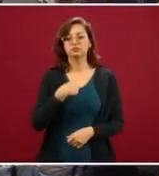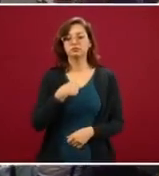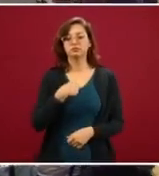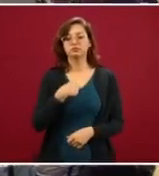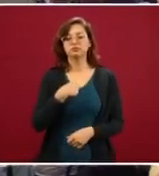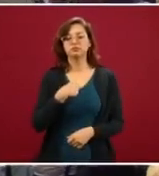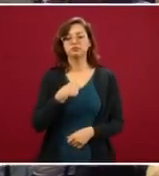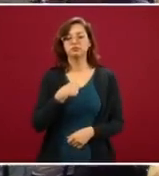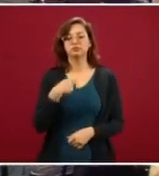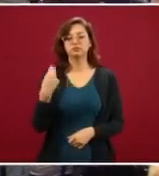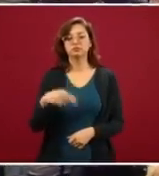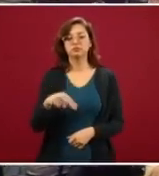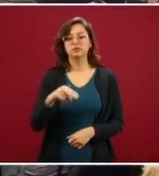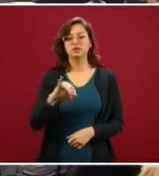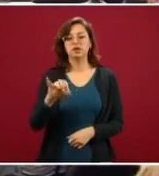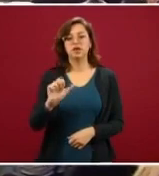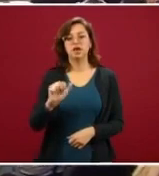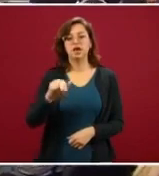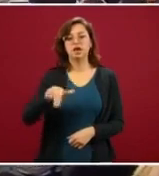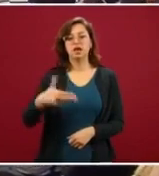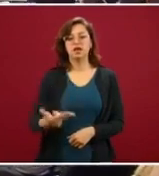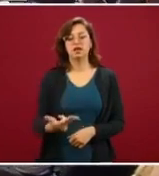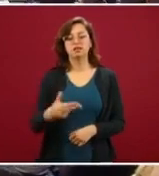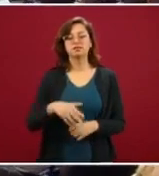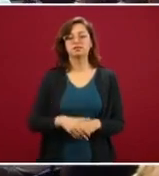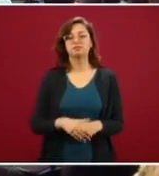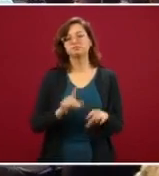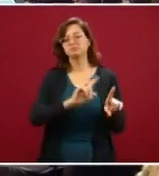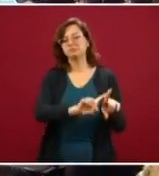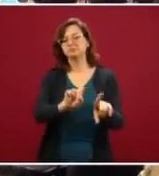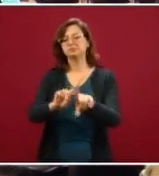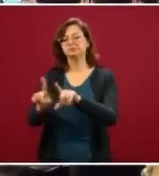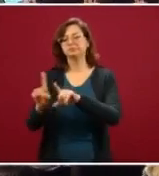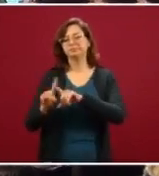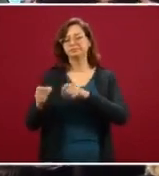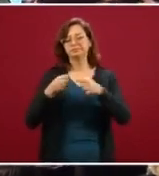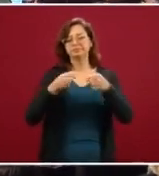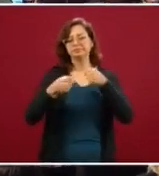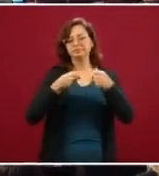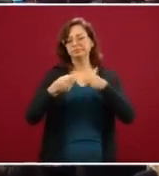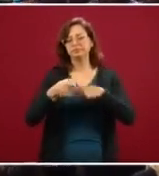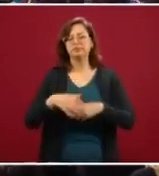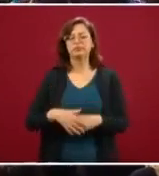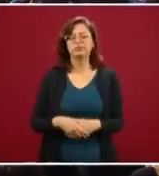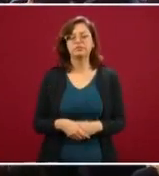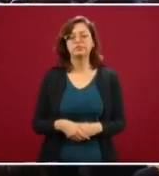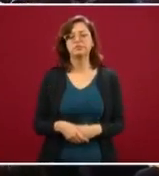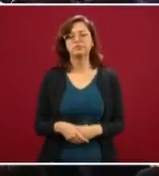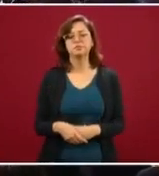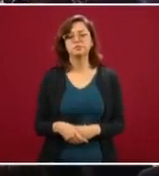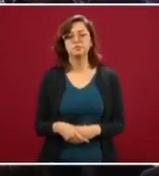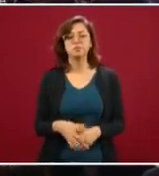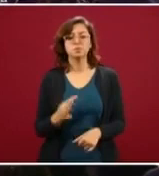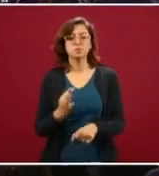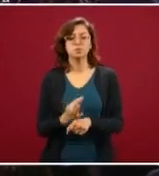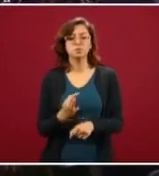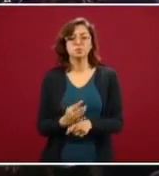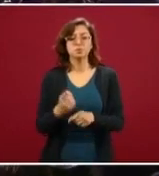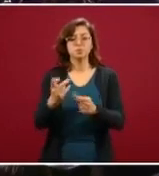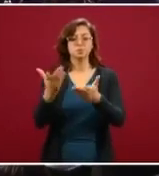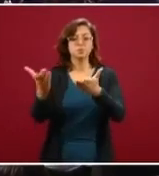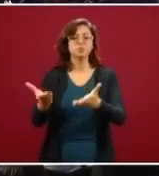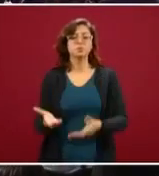Buenos días, presidente. Hans Salazar de ZMG Noticias, Grupo Político y Zócalo Virtual. Aprovechando la presencia de